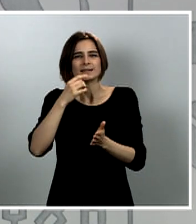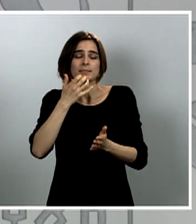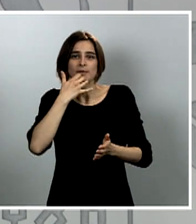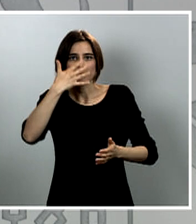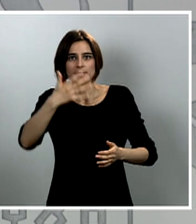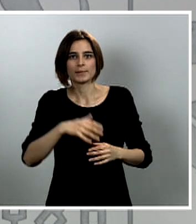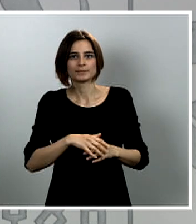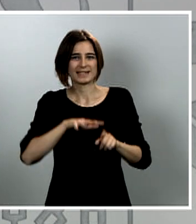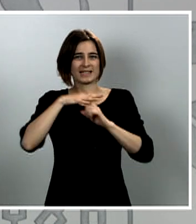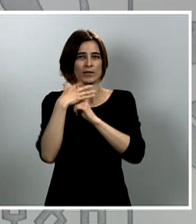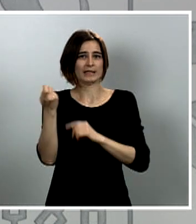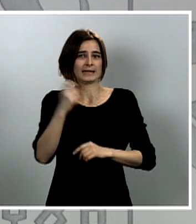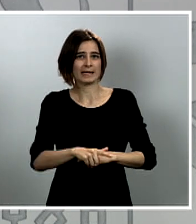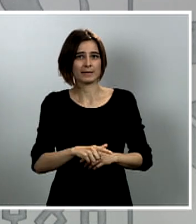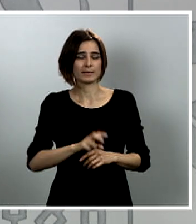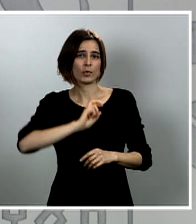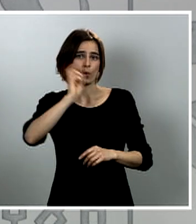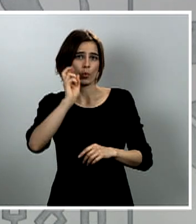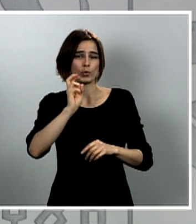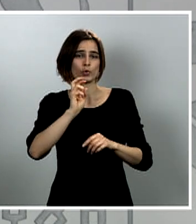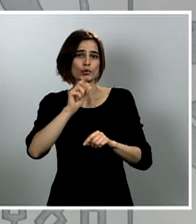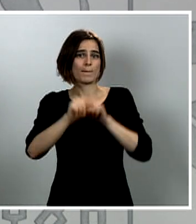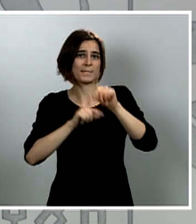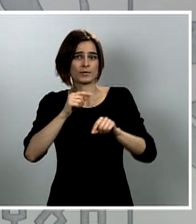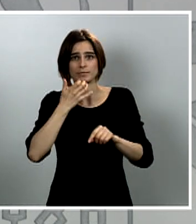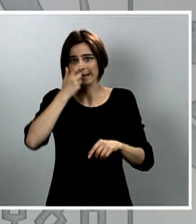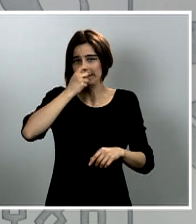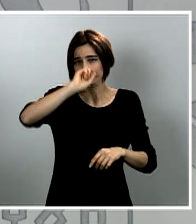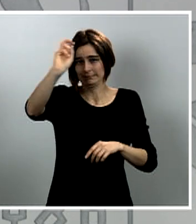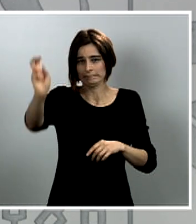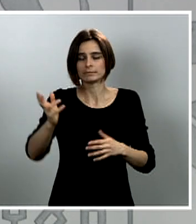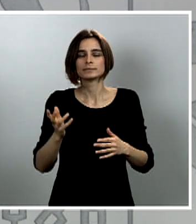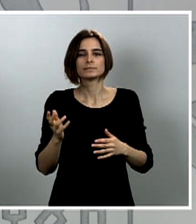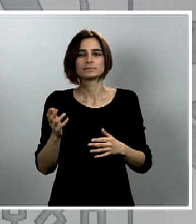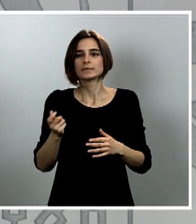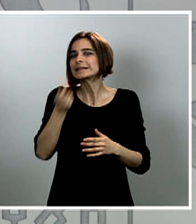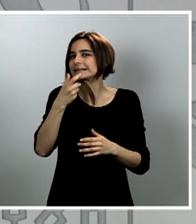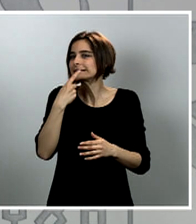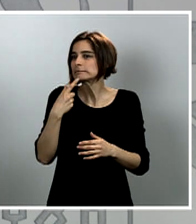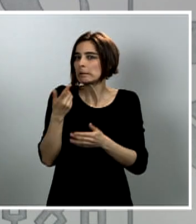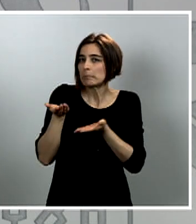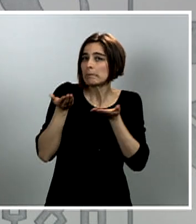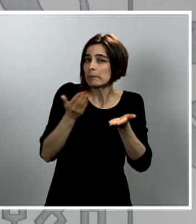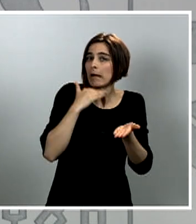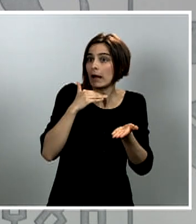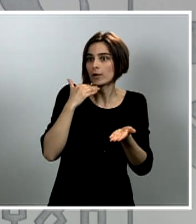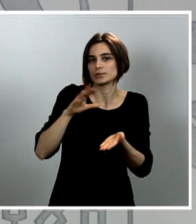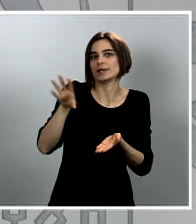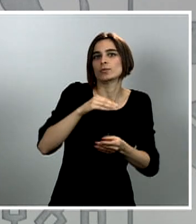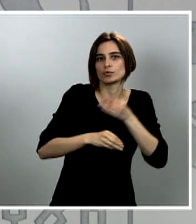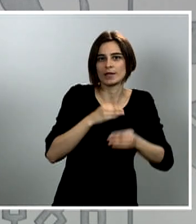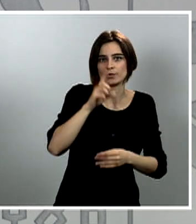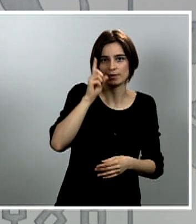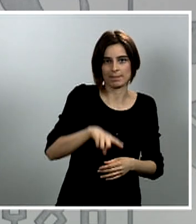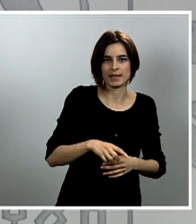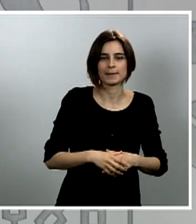similares producidas por otros patógenos y que están ayudando. Hay problemas de soporte, que son tratamientos sintomáticos, uso,